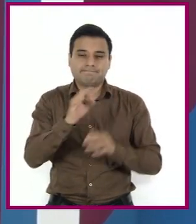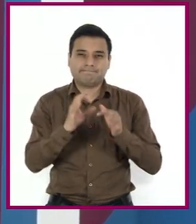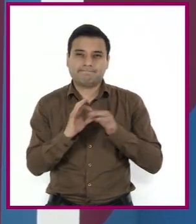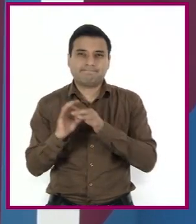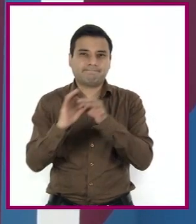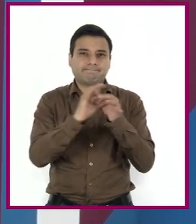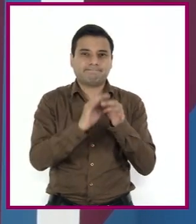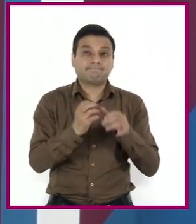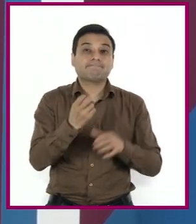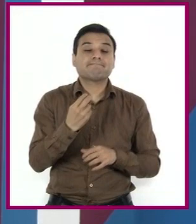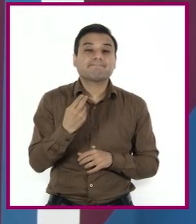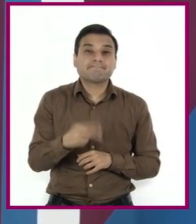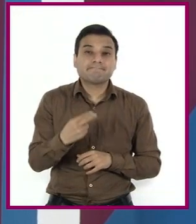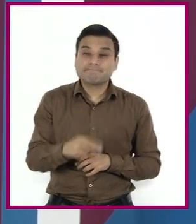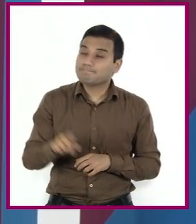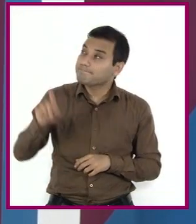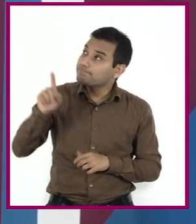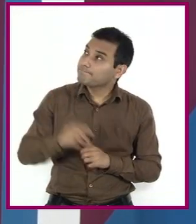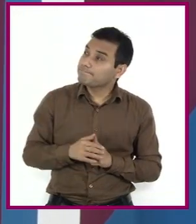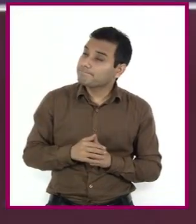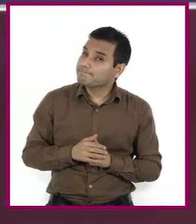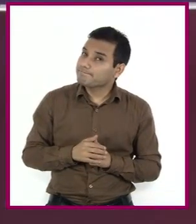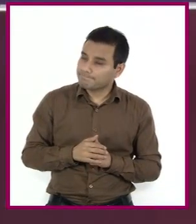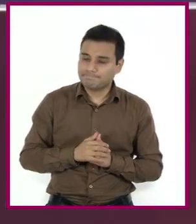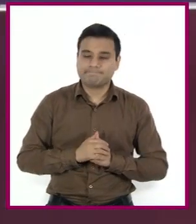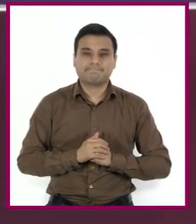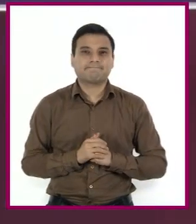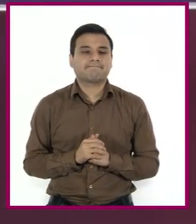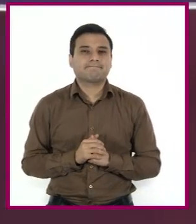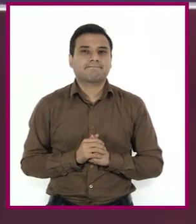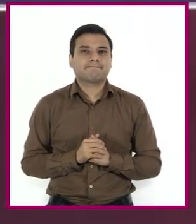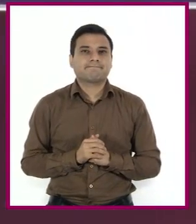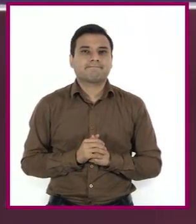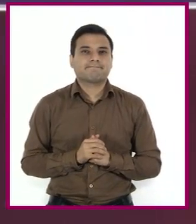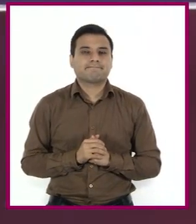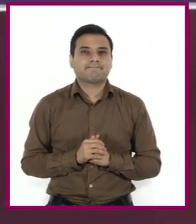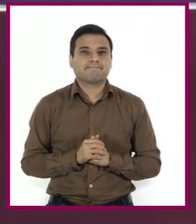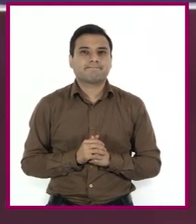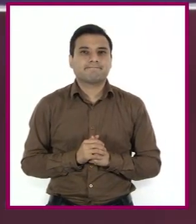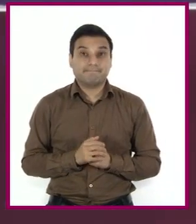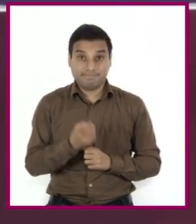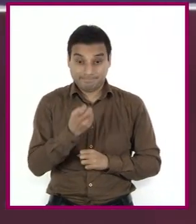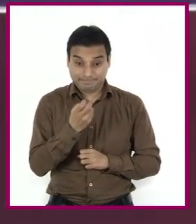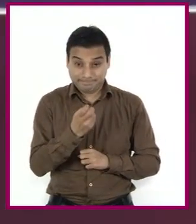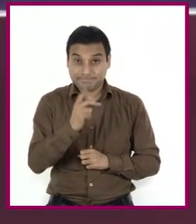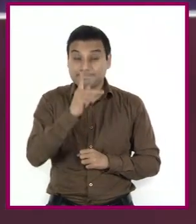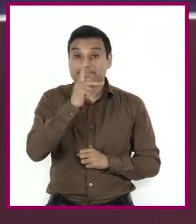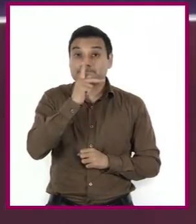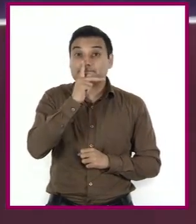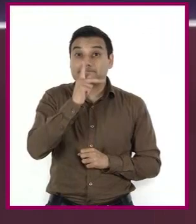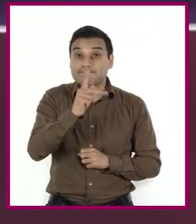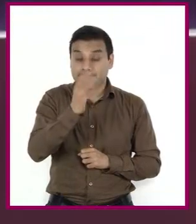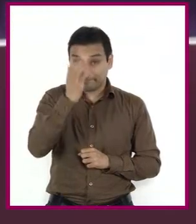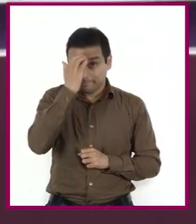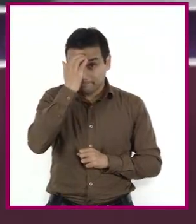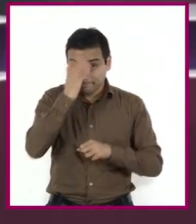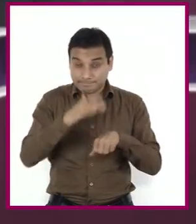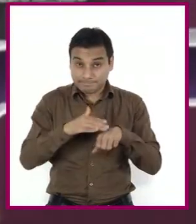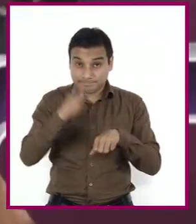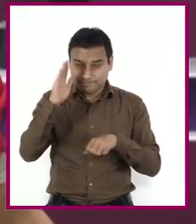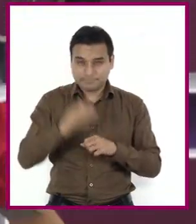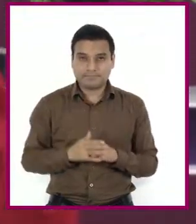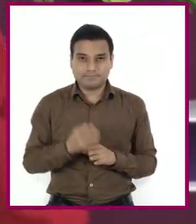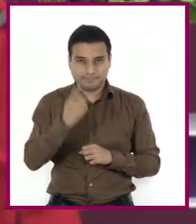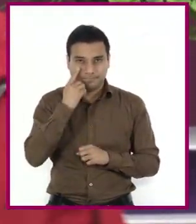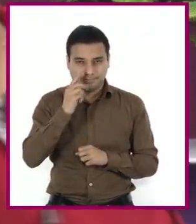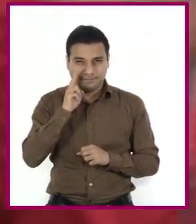se le conoce como cultura de la legalidad. Para conocer más sobre este término y su importancia, los invitamos a